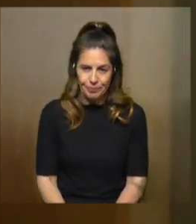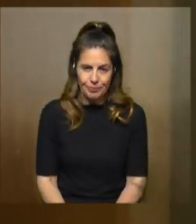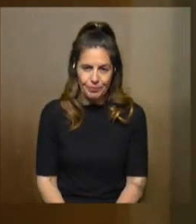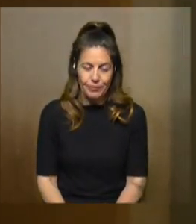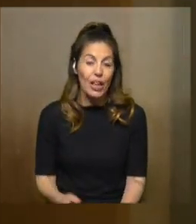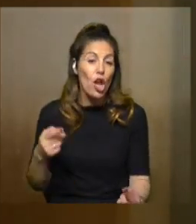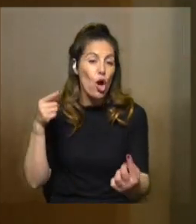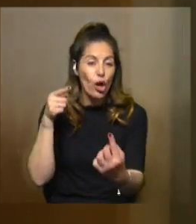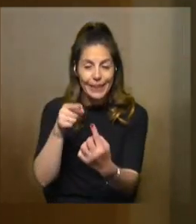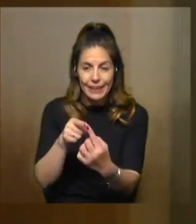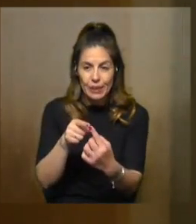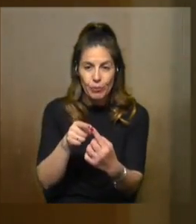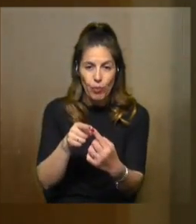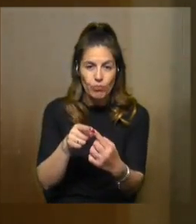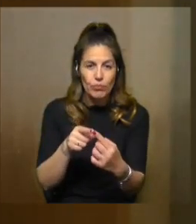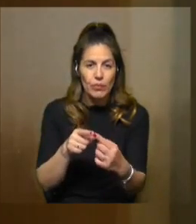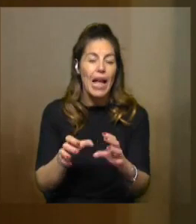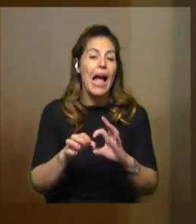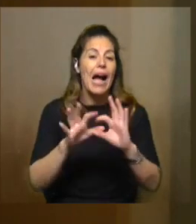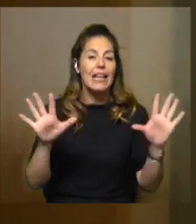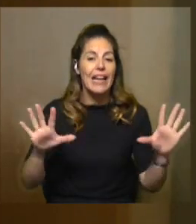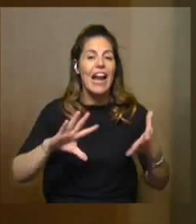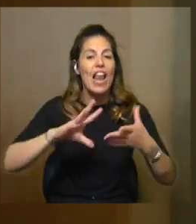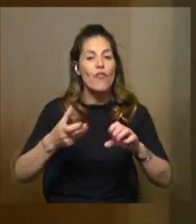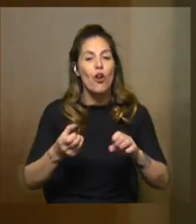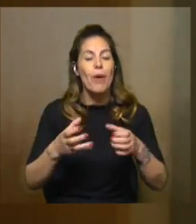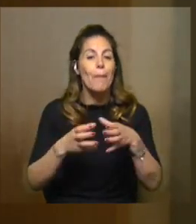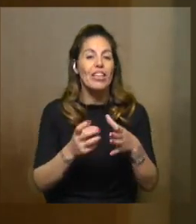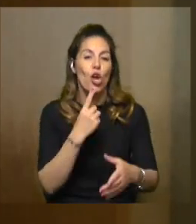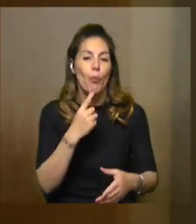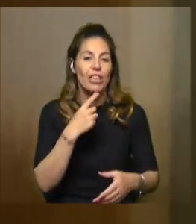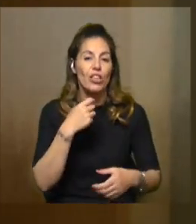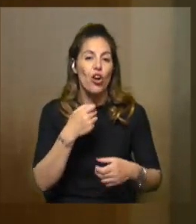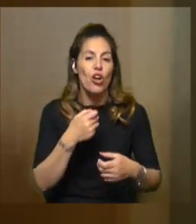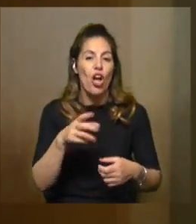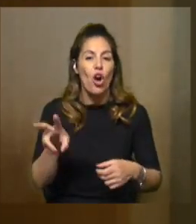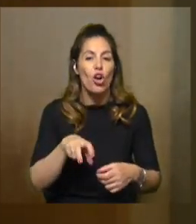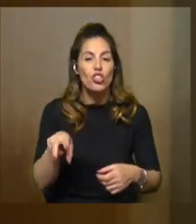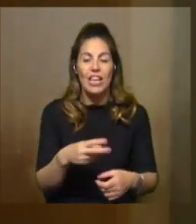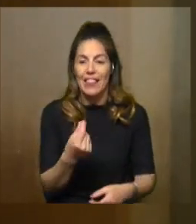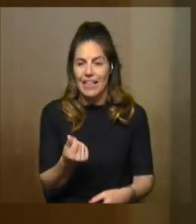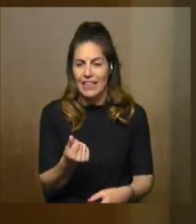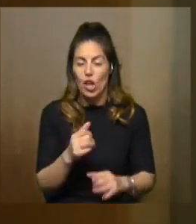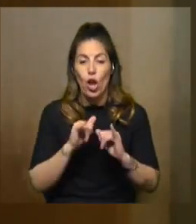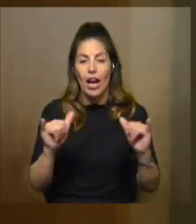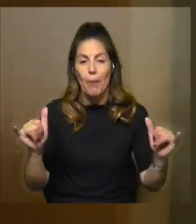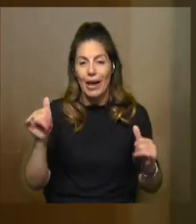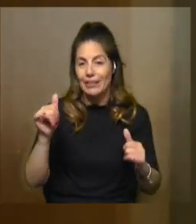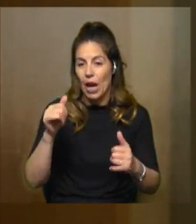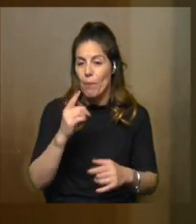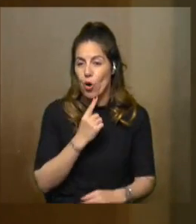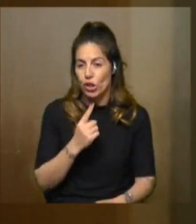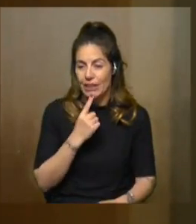es cristalinizar la forma en cómo los partidos políticos se financian en las campañas políticas, que existan mecanismos